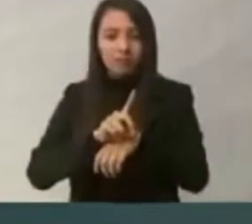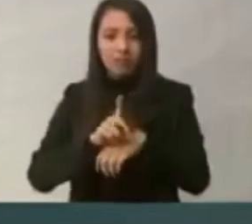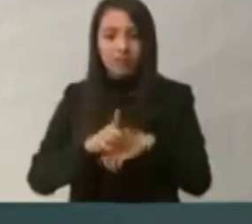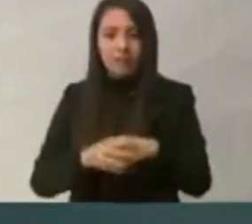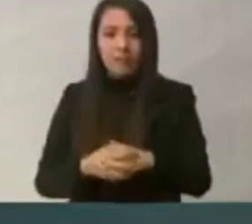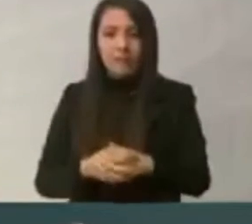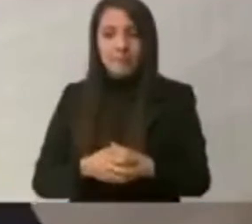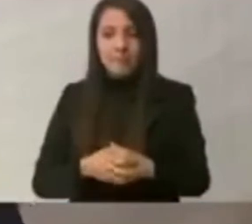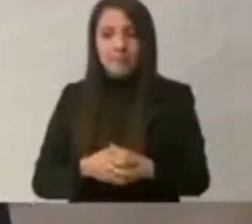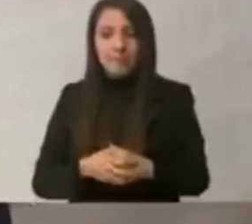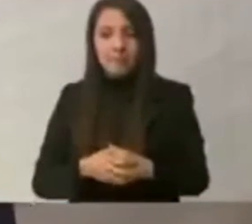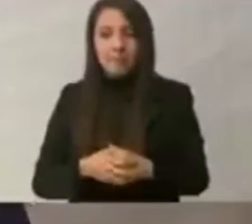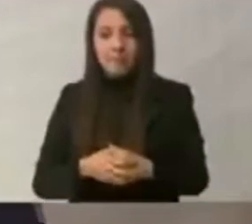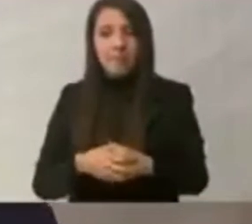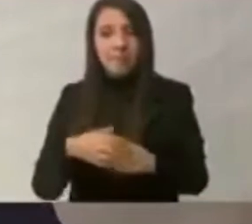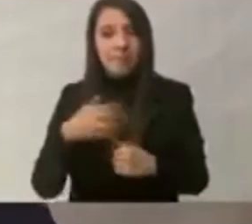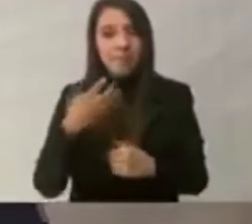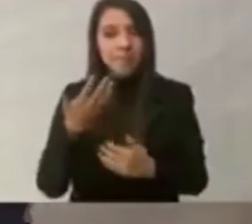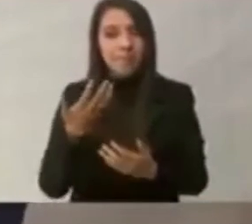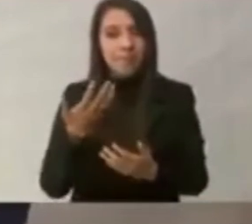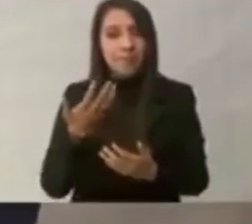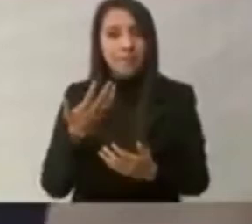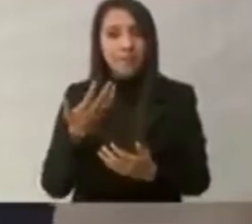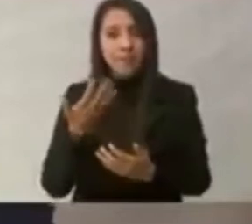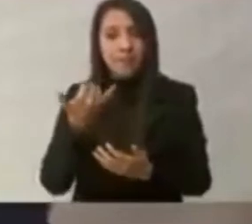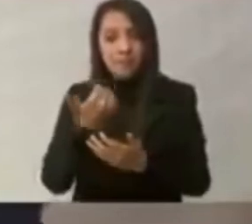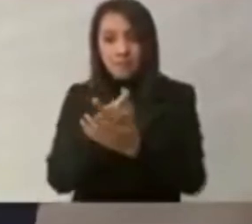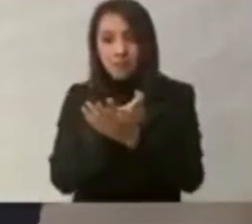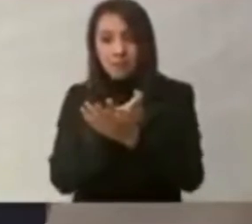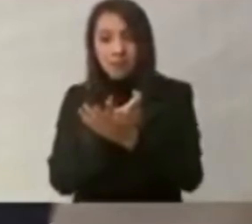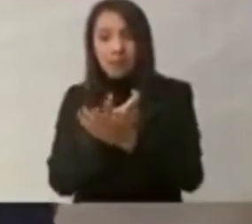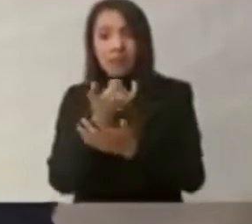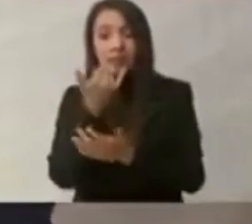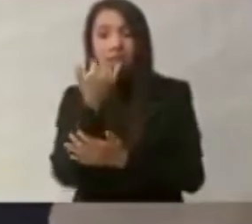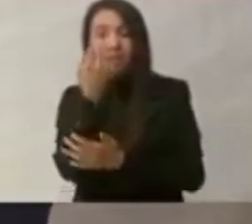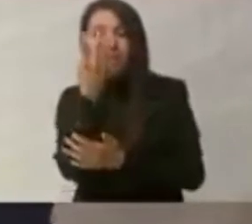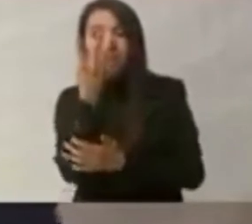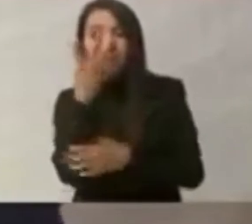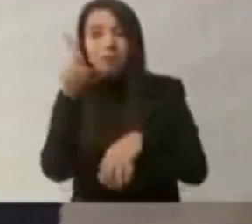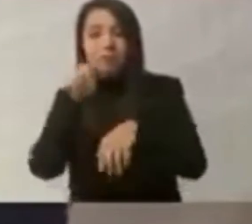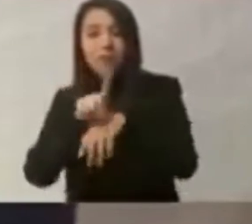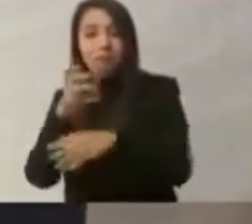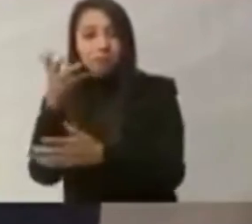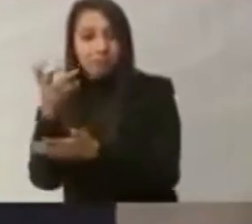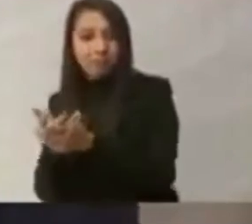Y le daban 3 de descanso. O sea,